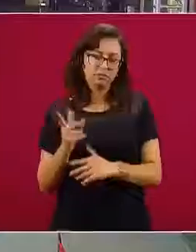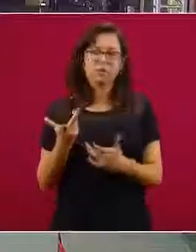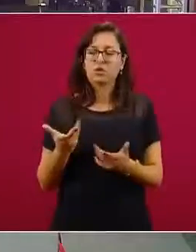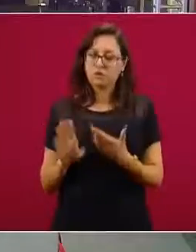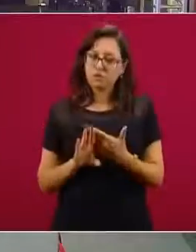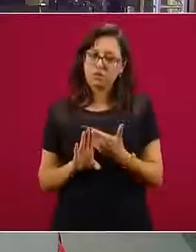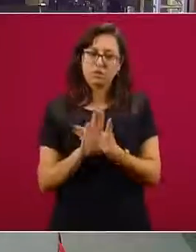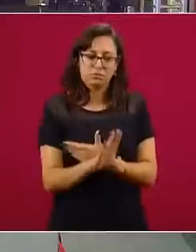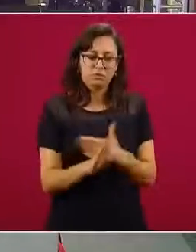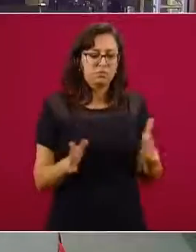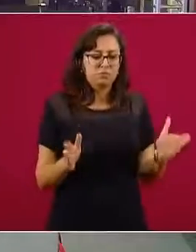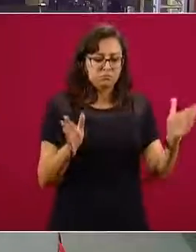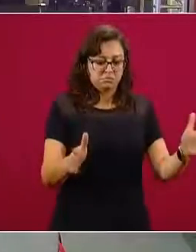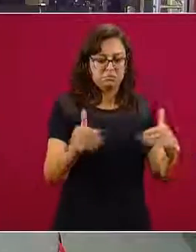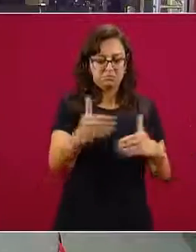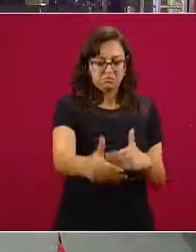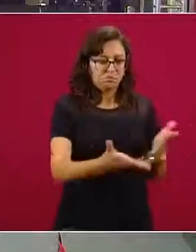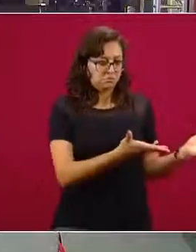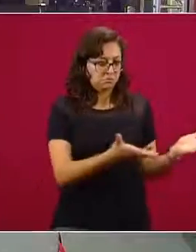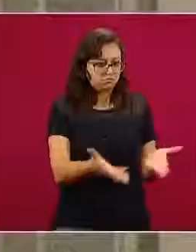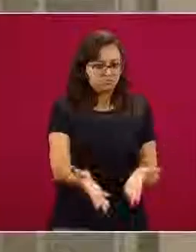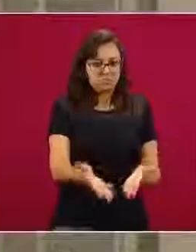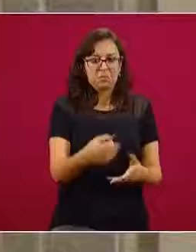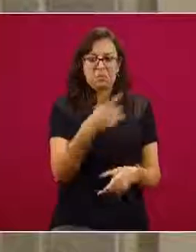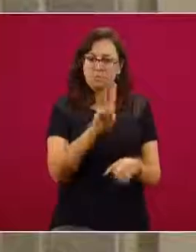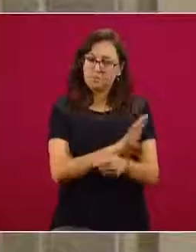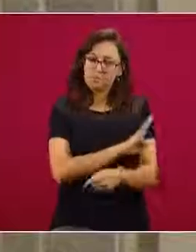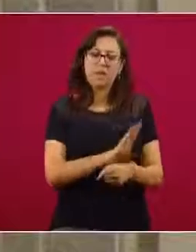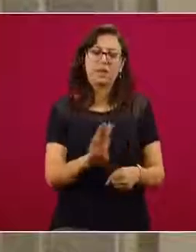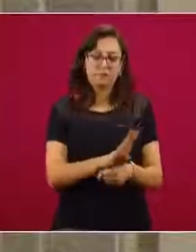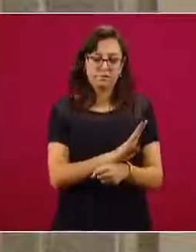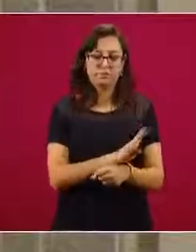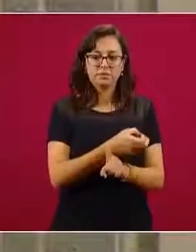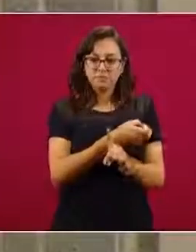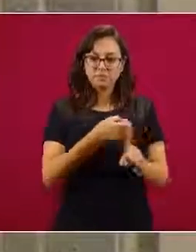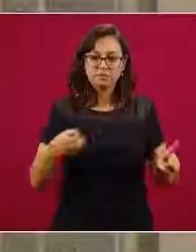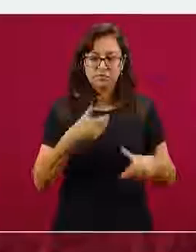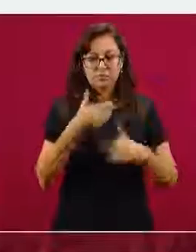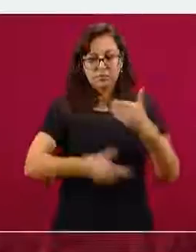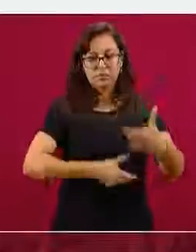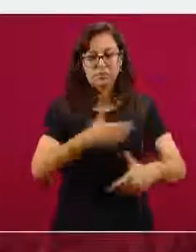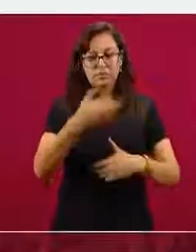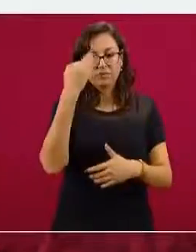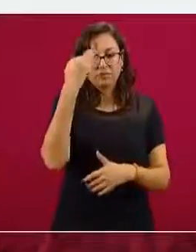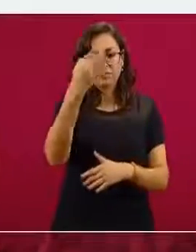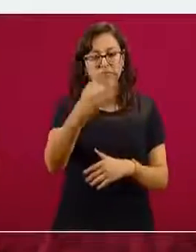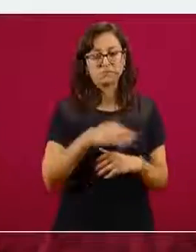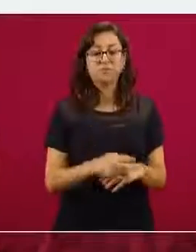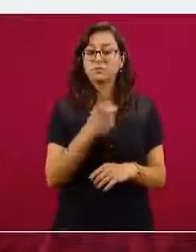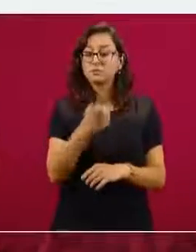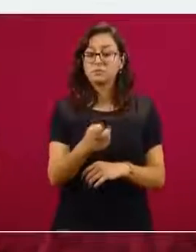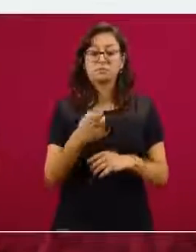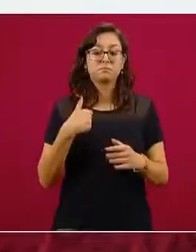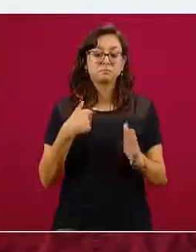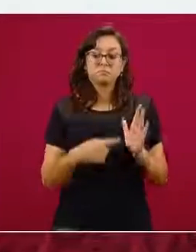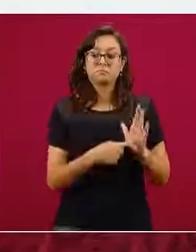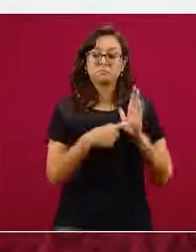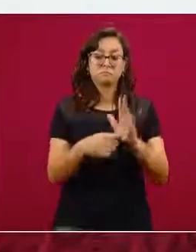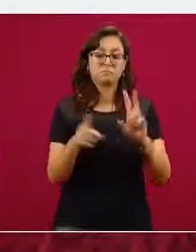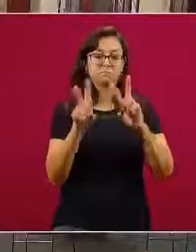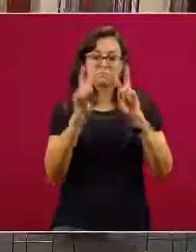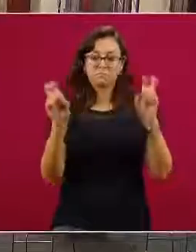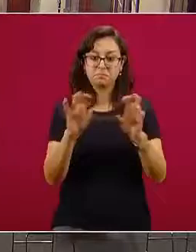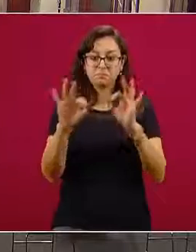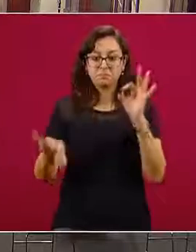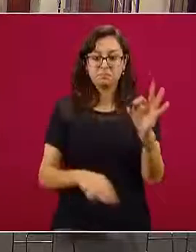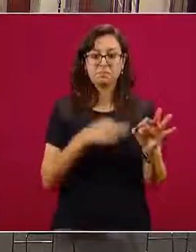este proceso descontrolado con todos los beneficios que puede tener en el largo plazo. Con esto concluyo mi presentación y